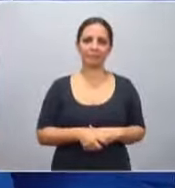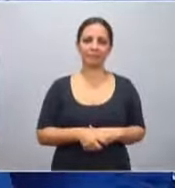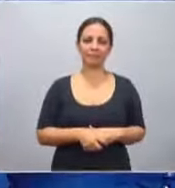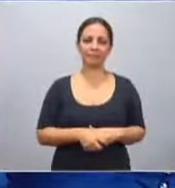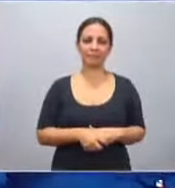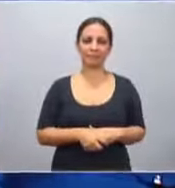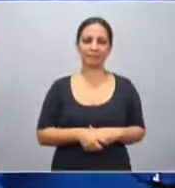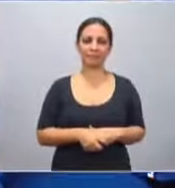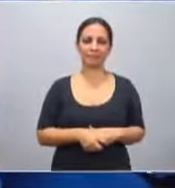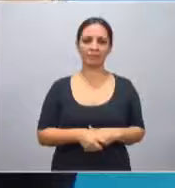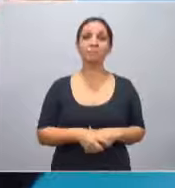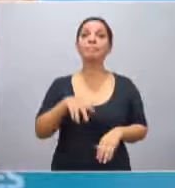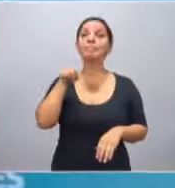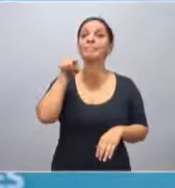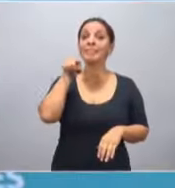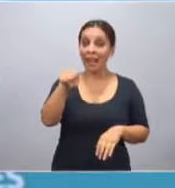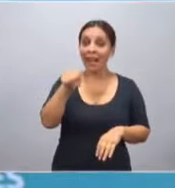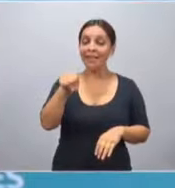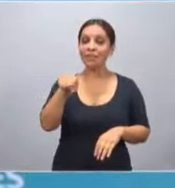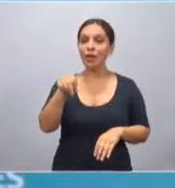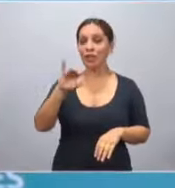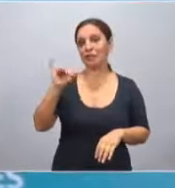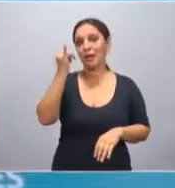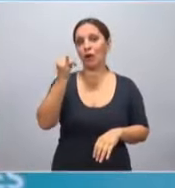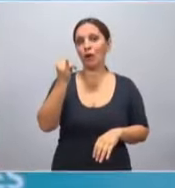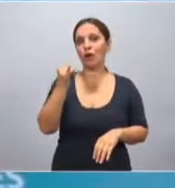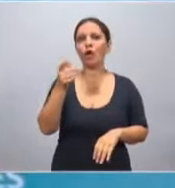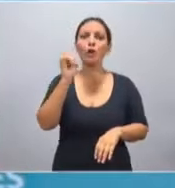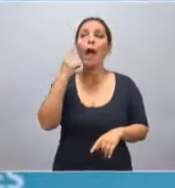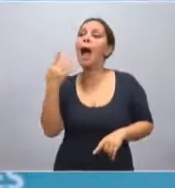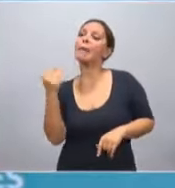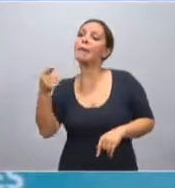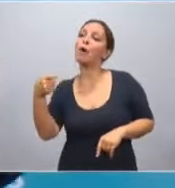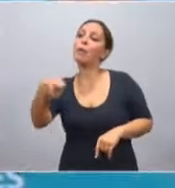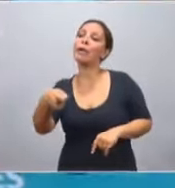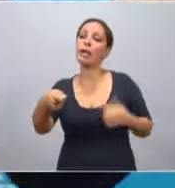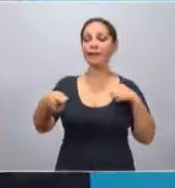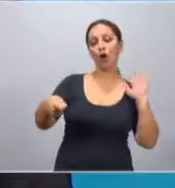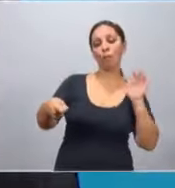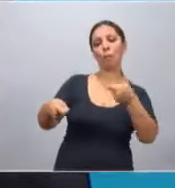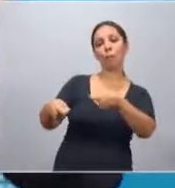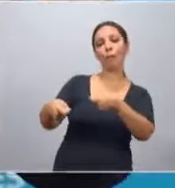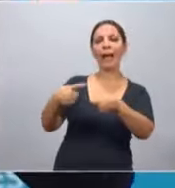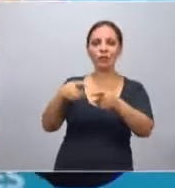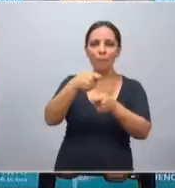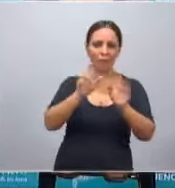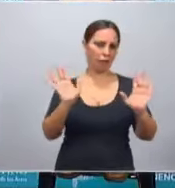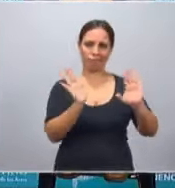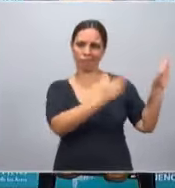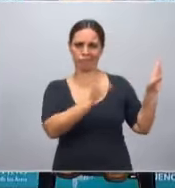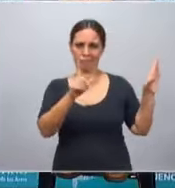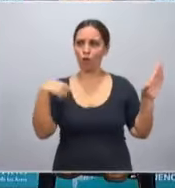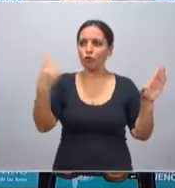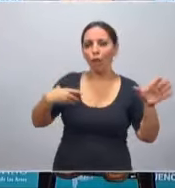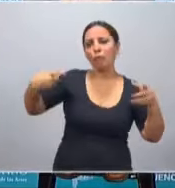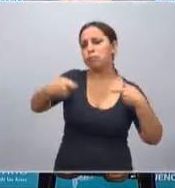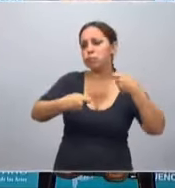solidaridad y eso es mejor para el conjunto y no es cuánto pongo yo y cuánto me devuelven es cómo hacemos entre todos para que nos podamos